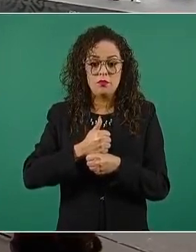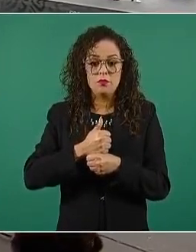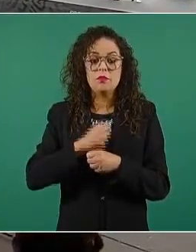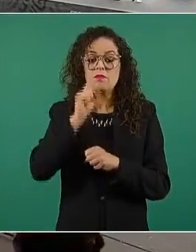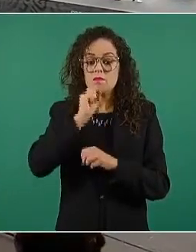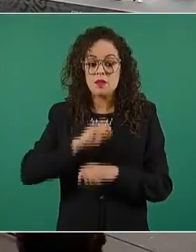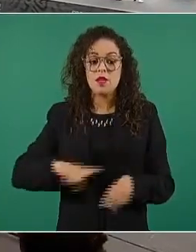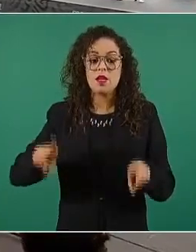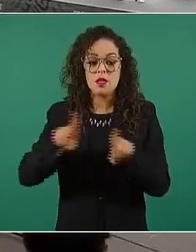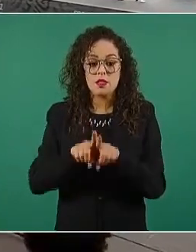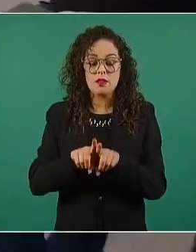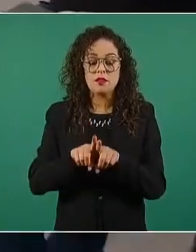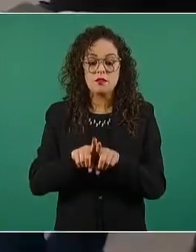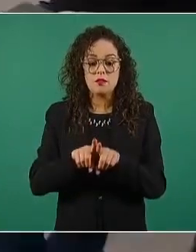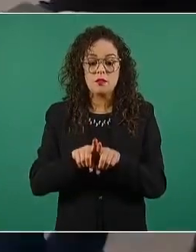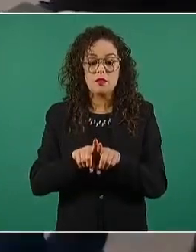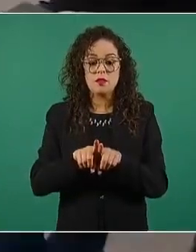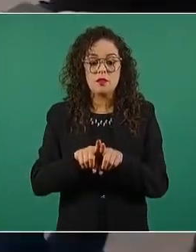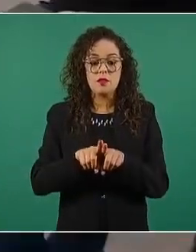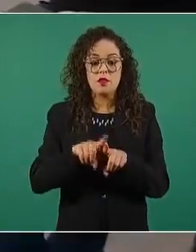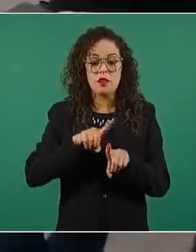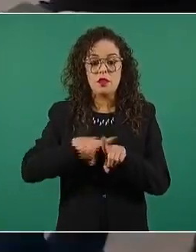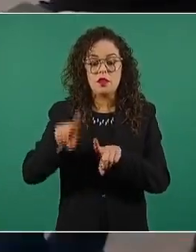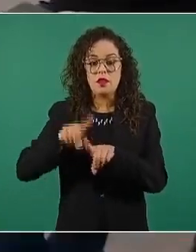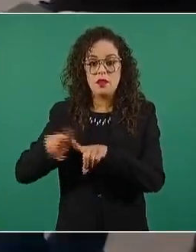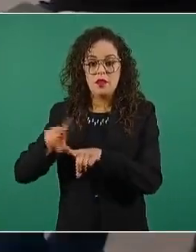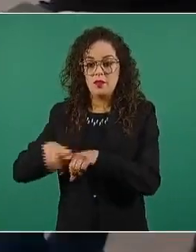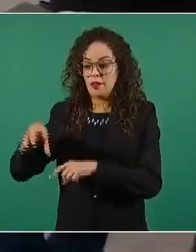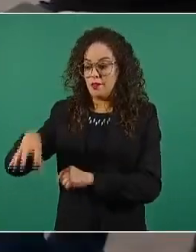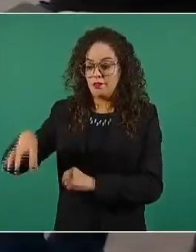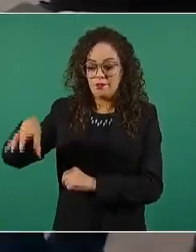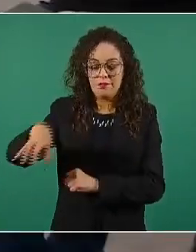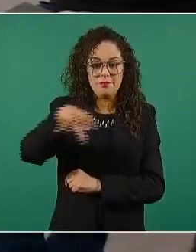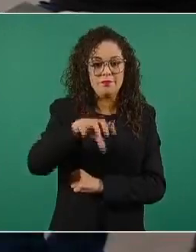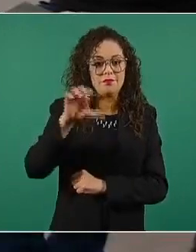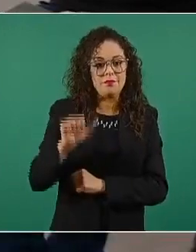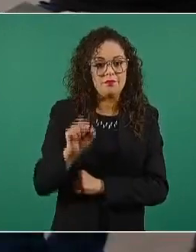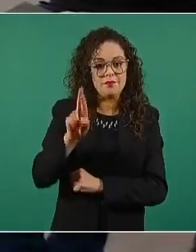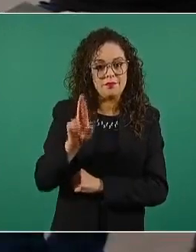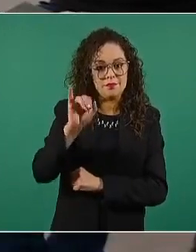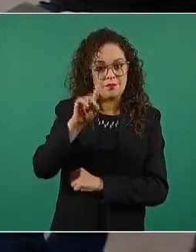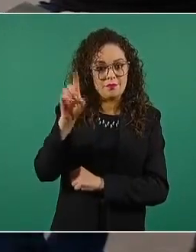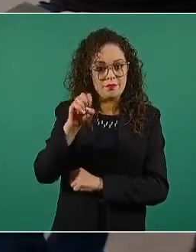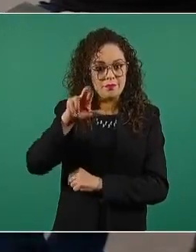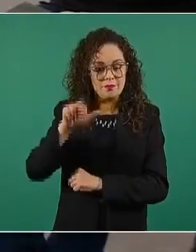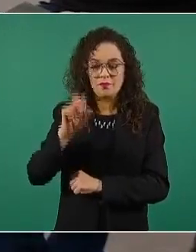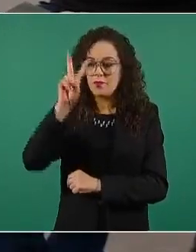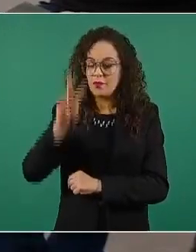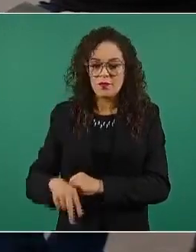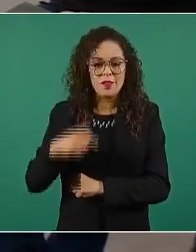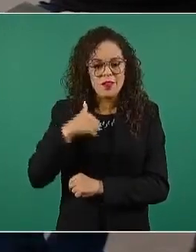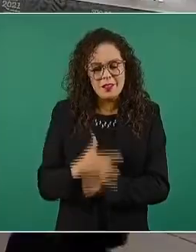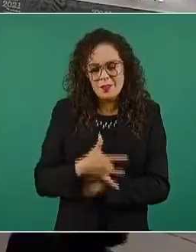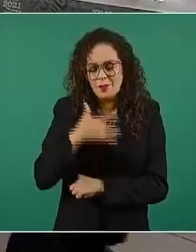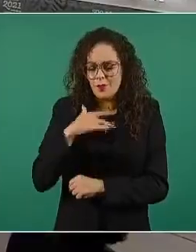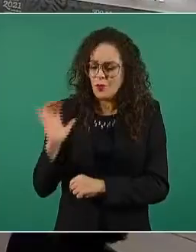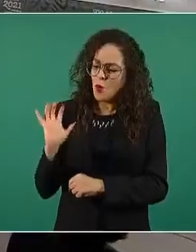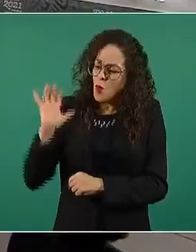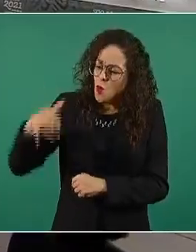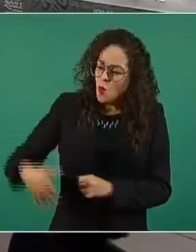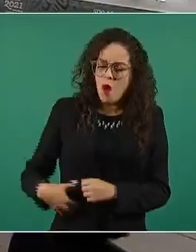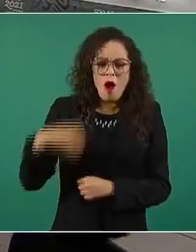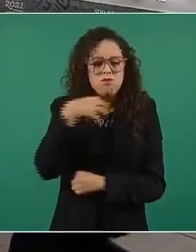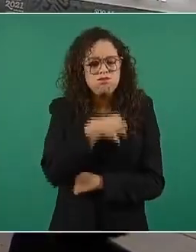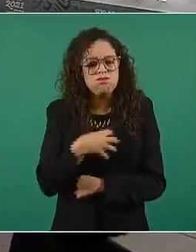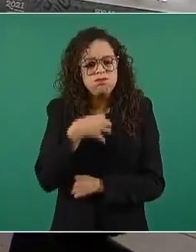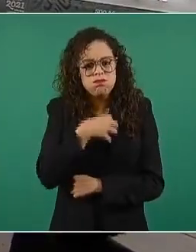también forman parte de estos diferentes clanes de Arizona y estamos honrados todos de estar aquí el día de hoy, marcando los